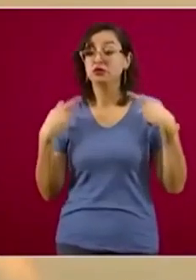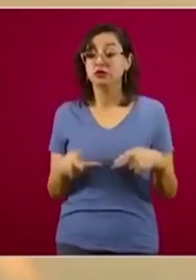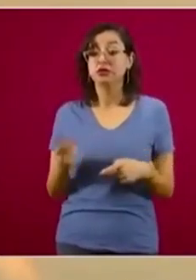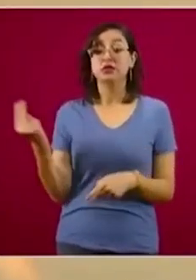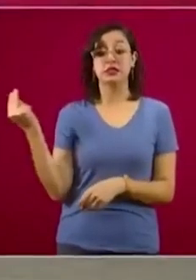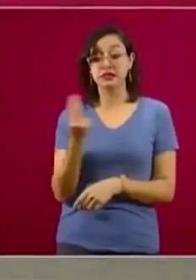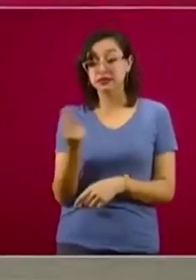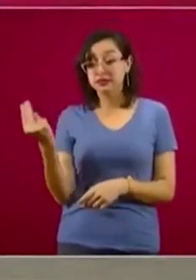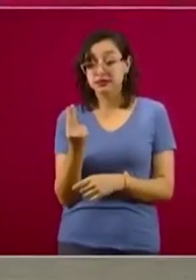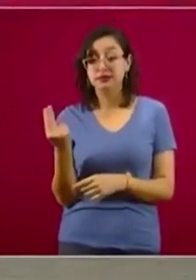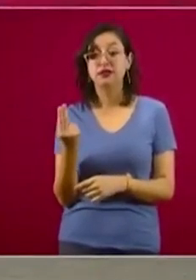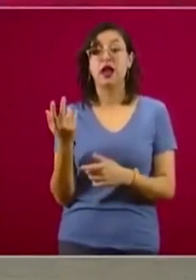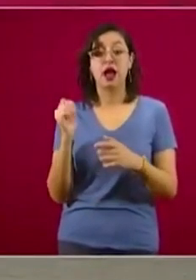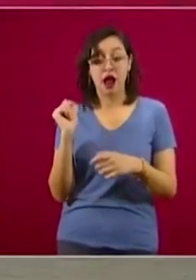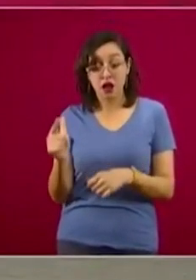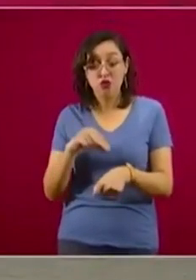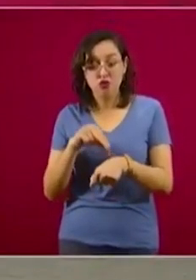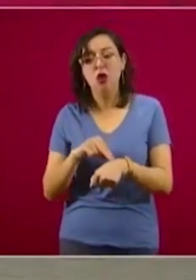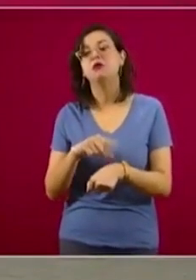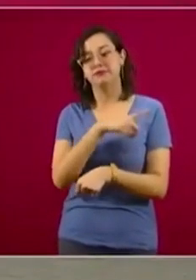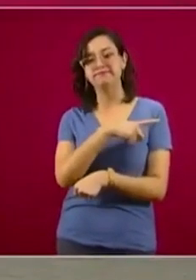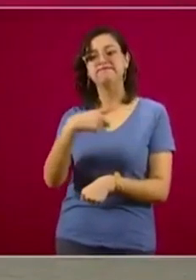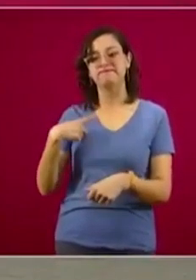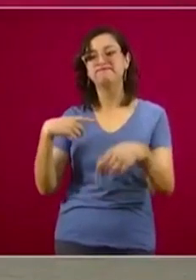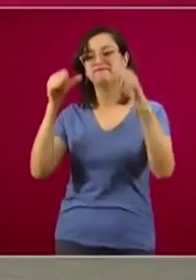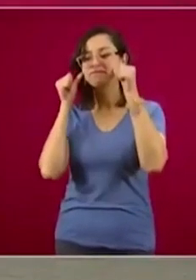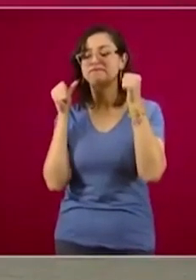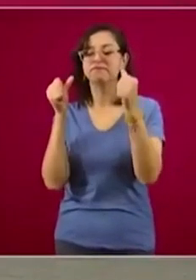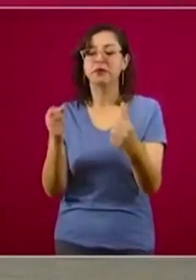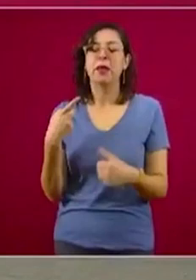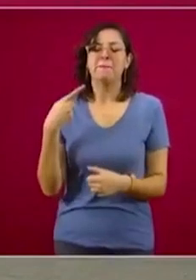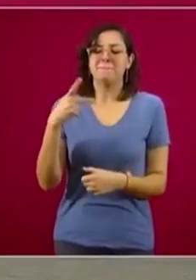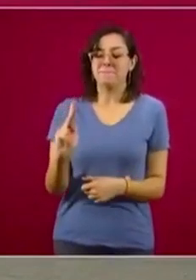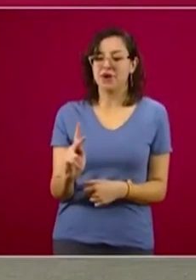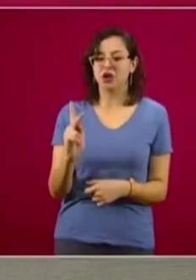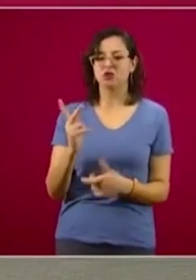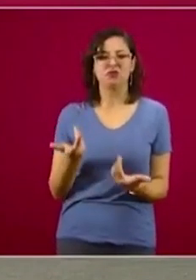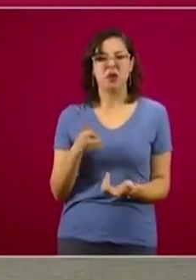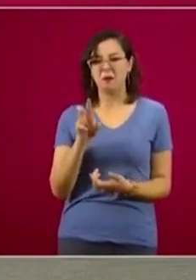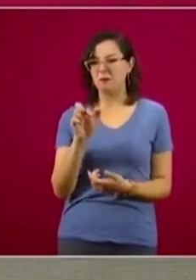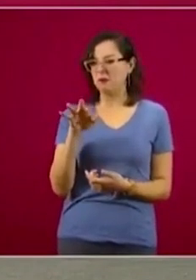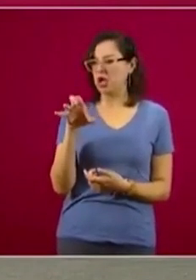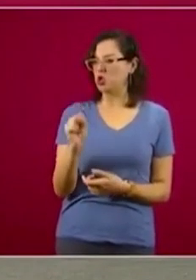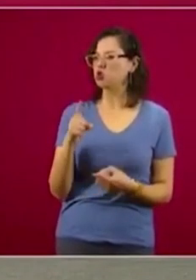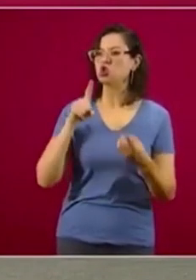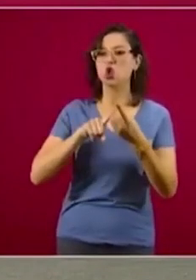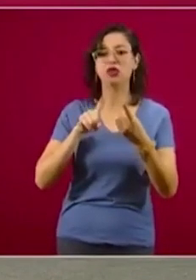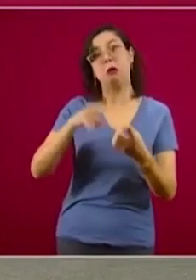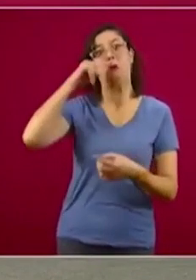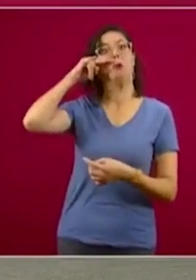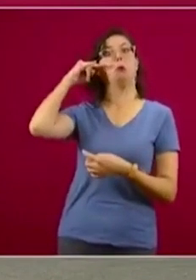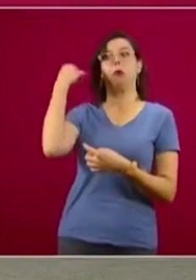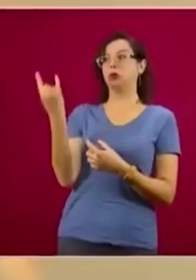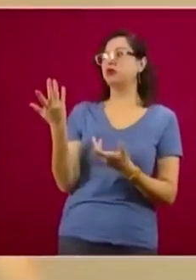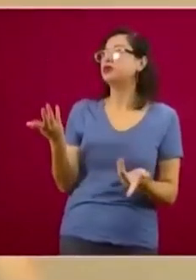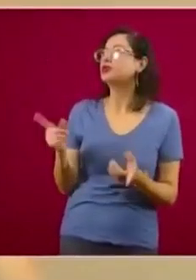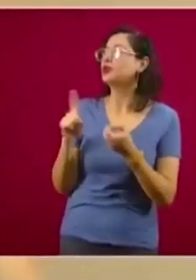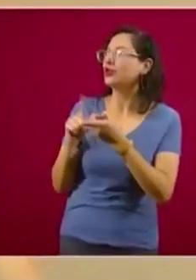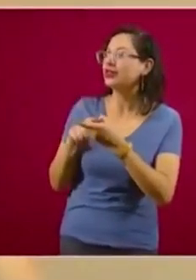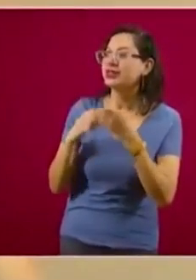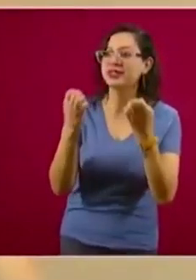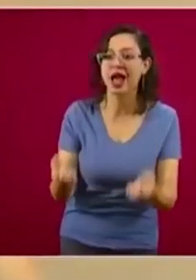deben ser atendidas médicamente pero para poder entender por dónde va el virus y qué tan importante es la epidemia no